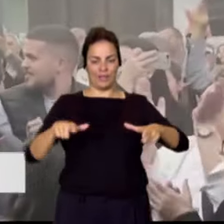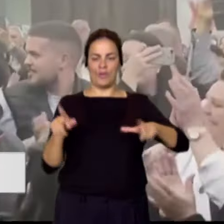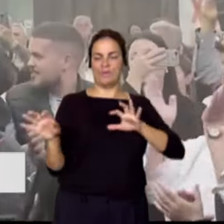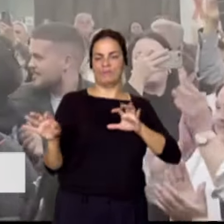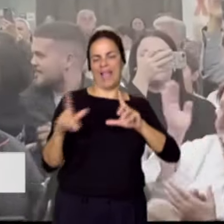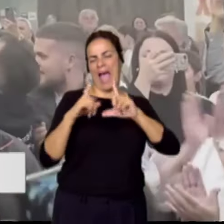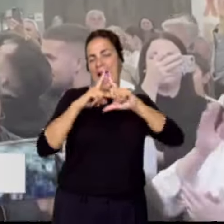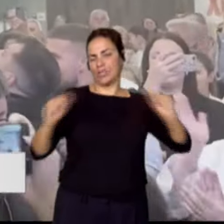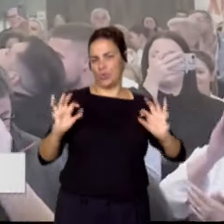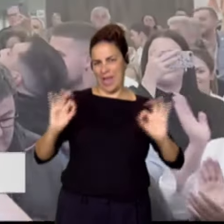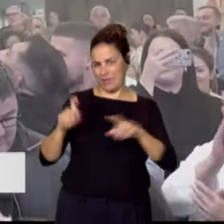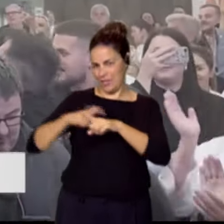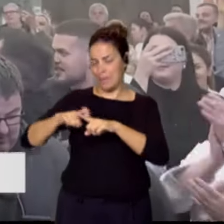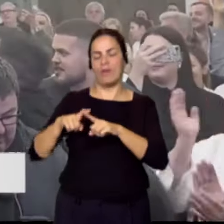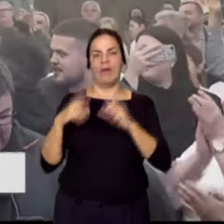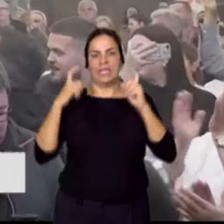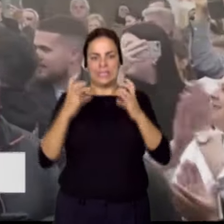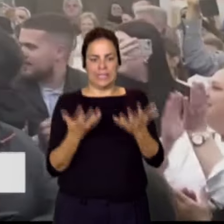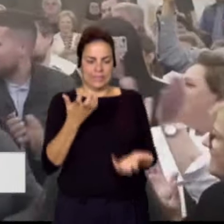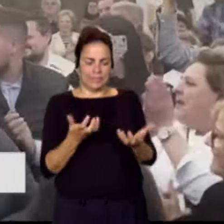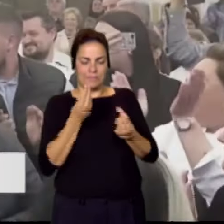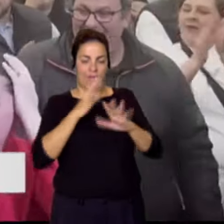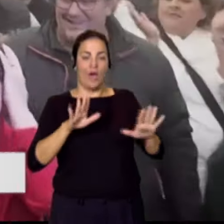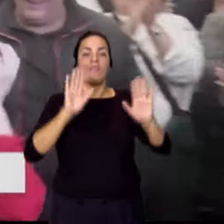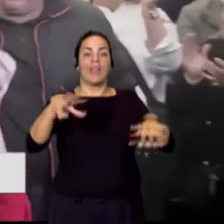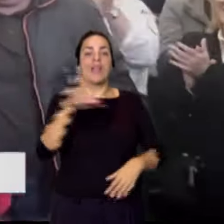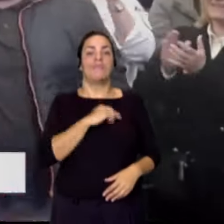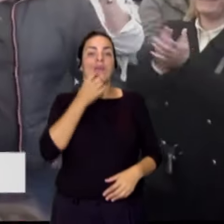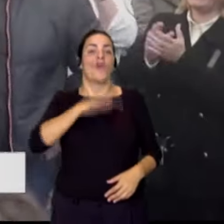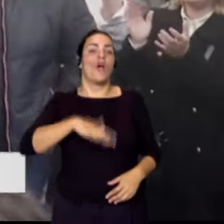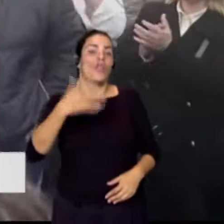asturiano Por cierto que el premio se ha quedado en asturia faltaría